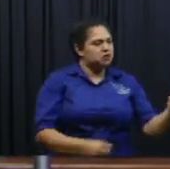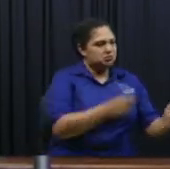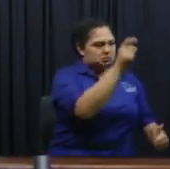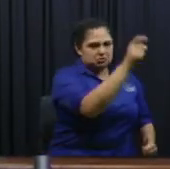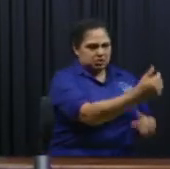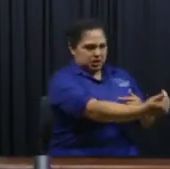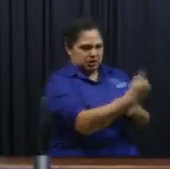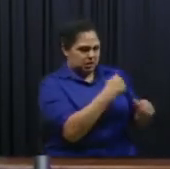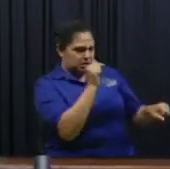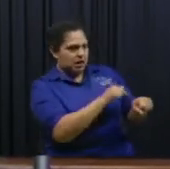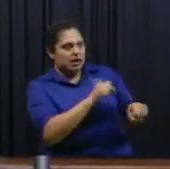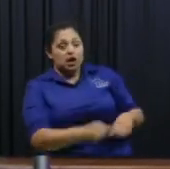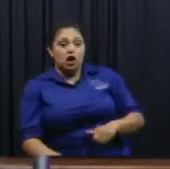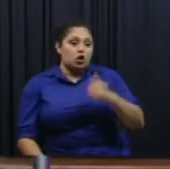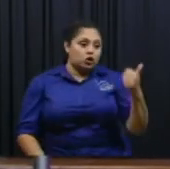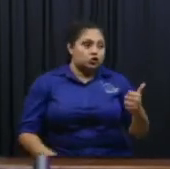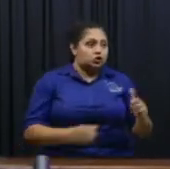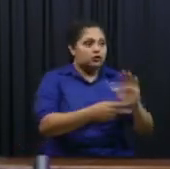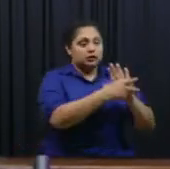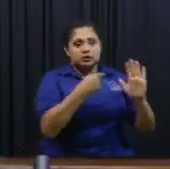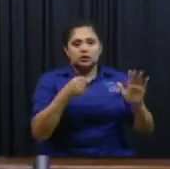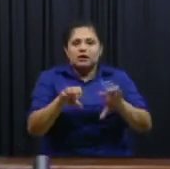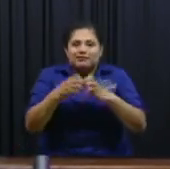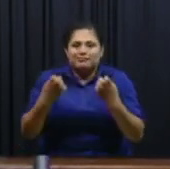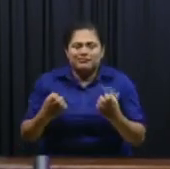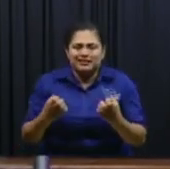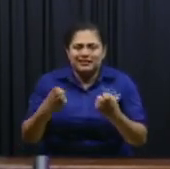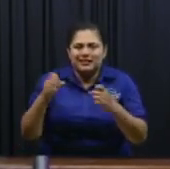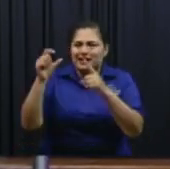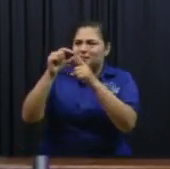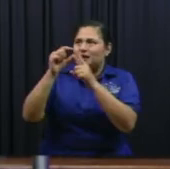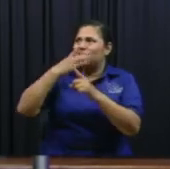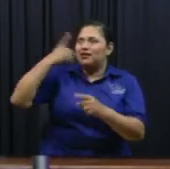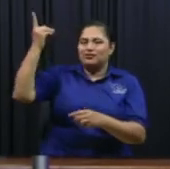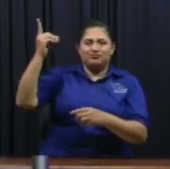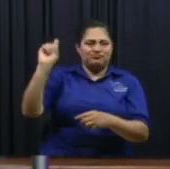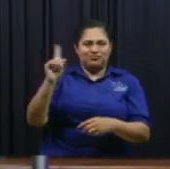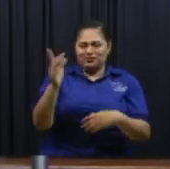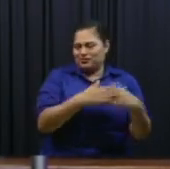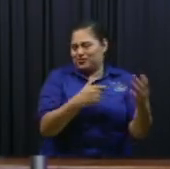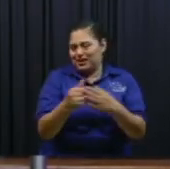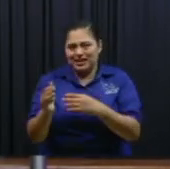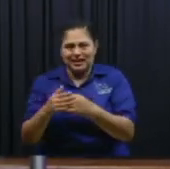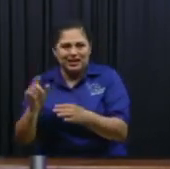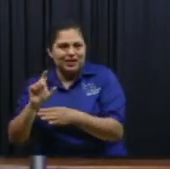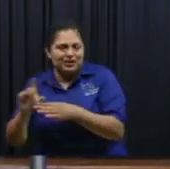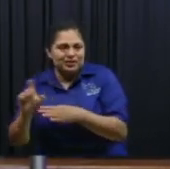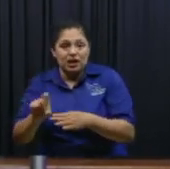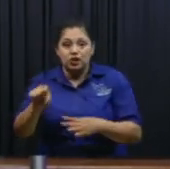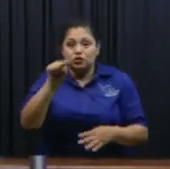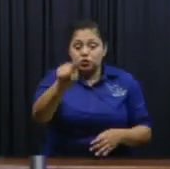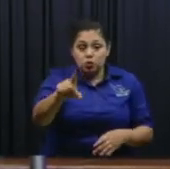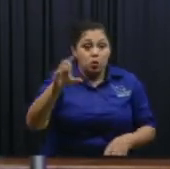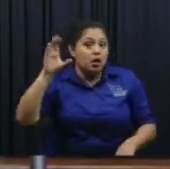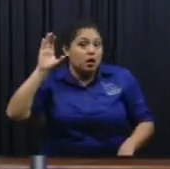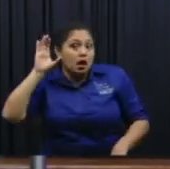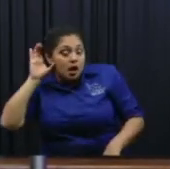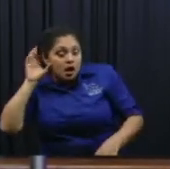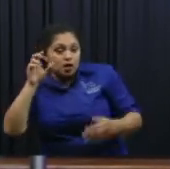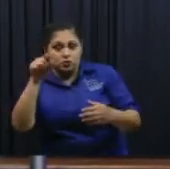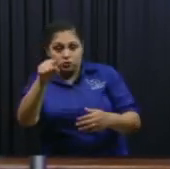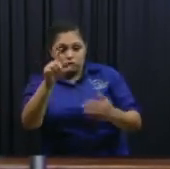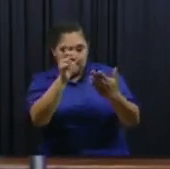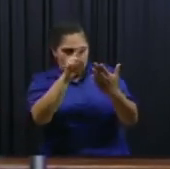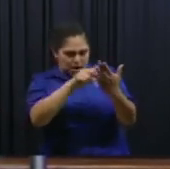otro versículo entonces la palabra de Dios no es cualquier cosa tú la Oyes la